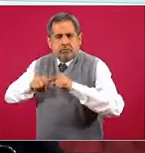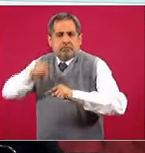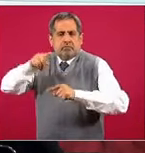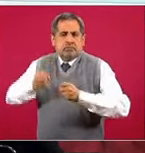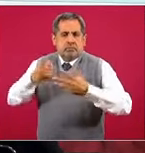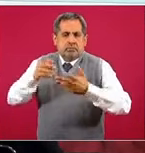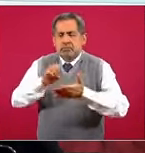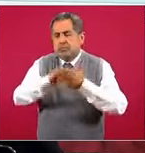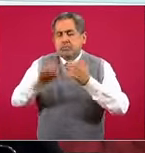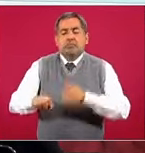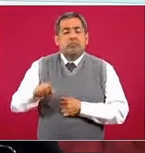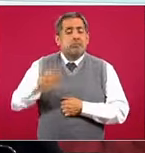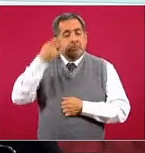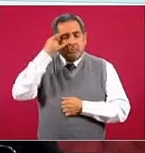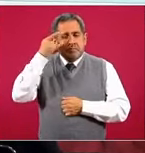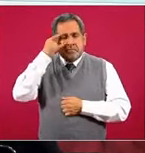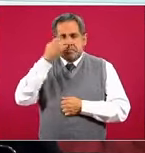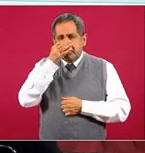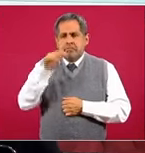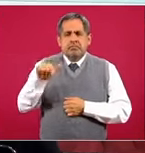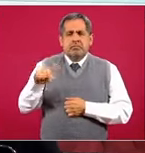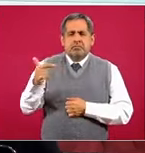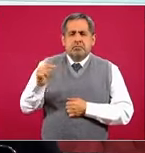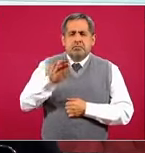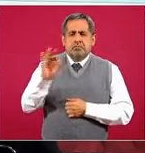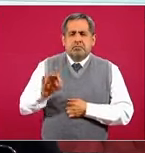Campeche, 12%.